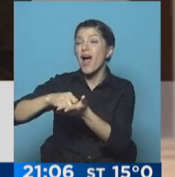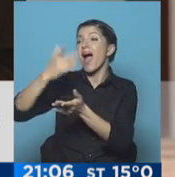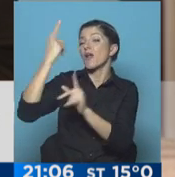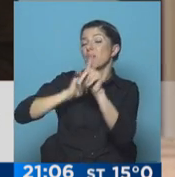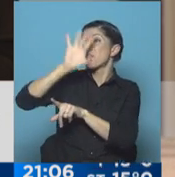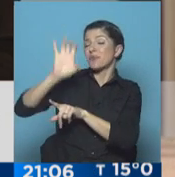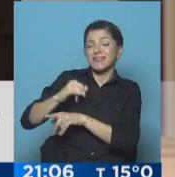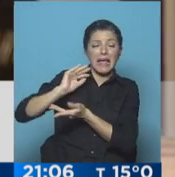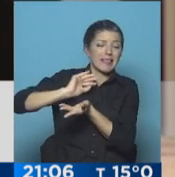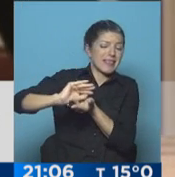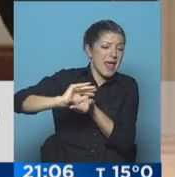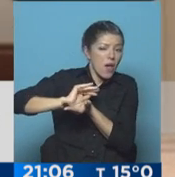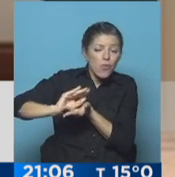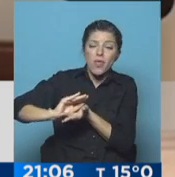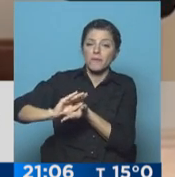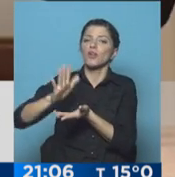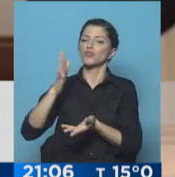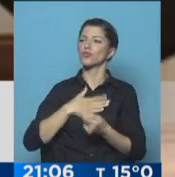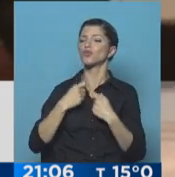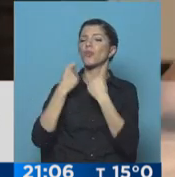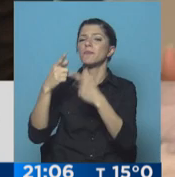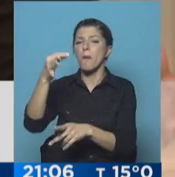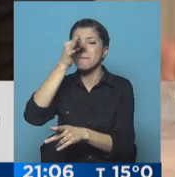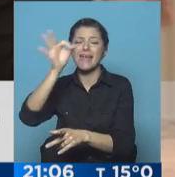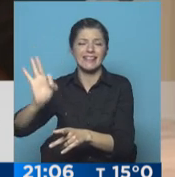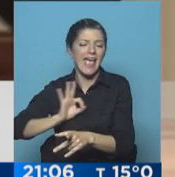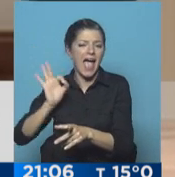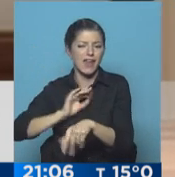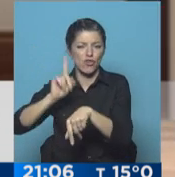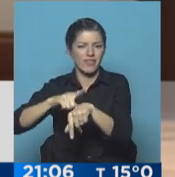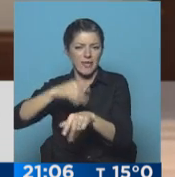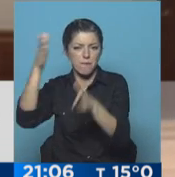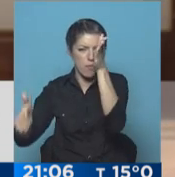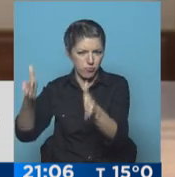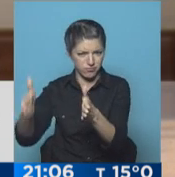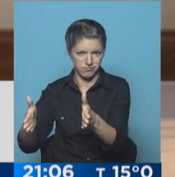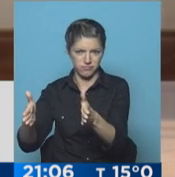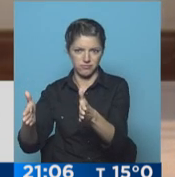endeudadas, a las que le hemos dado 20 años, a las que le hemos...